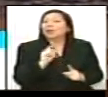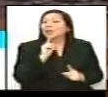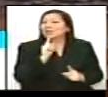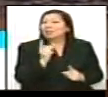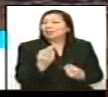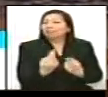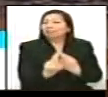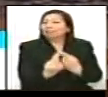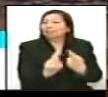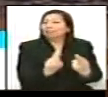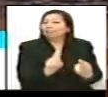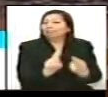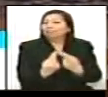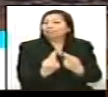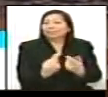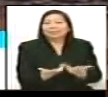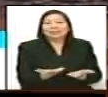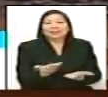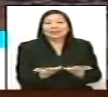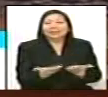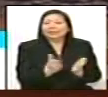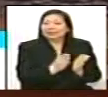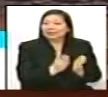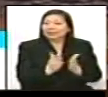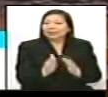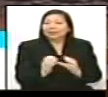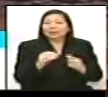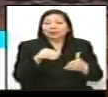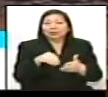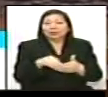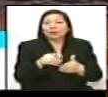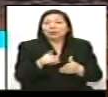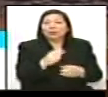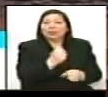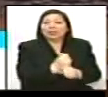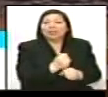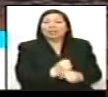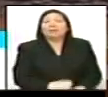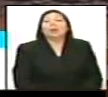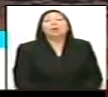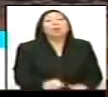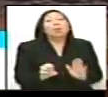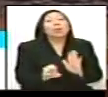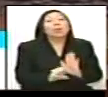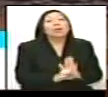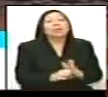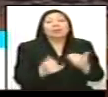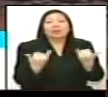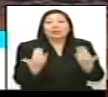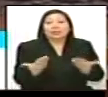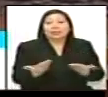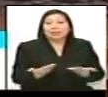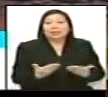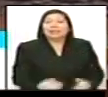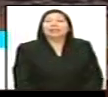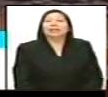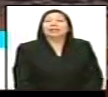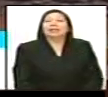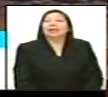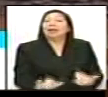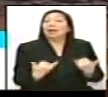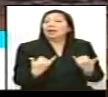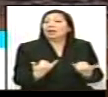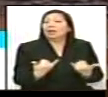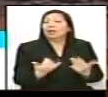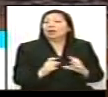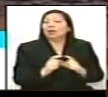estaban relacionados estrictamente al cumplimiento de sus funciones. Por ejemplo, en este caso, en el Congreso actual, sería